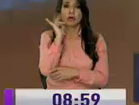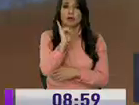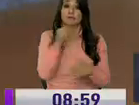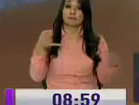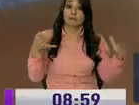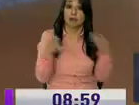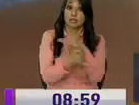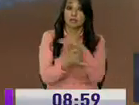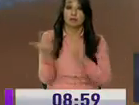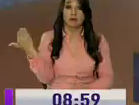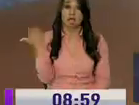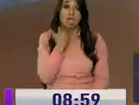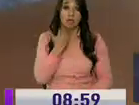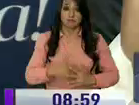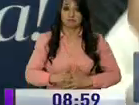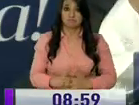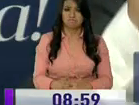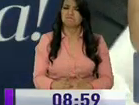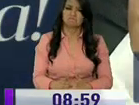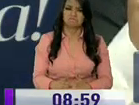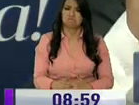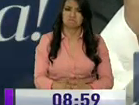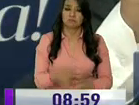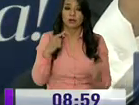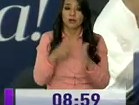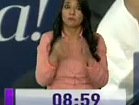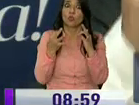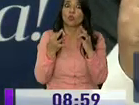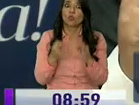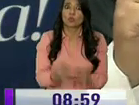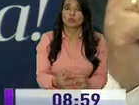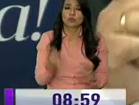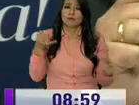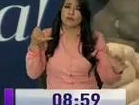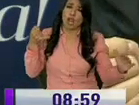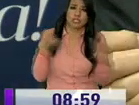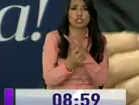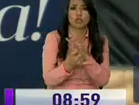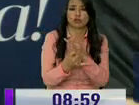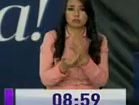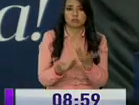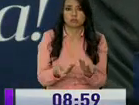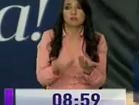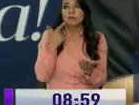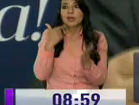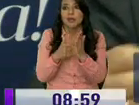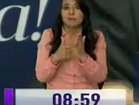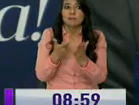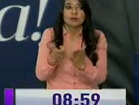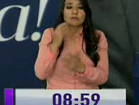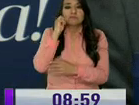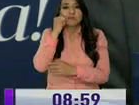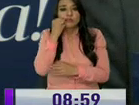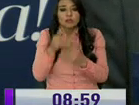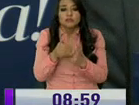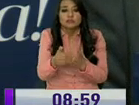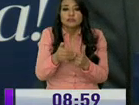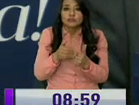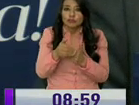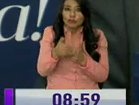violación no llegan a embarazarse. Concebir en un acto violento, que a lo mejor está ovulando o no está